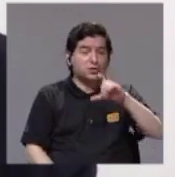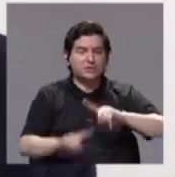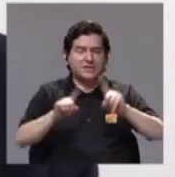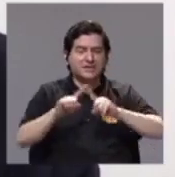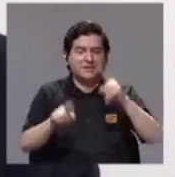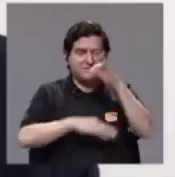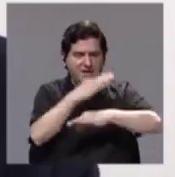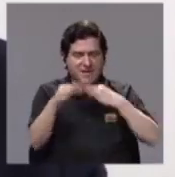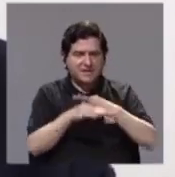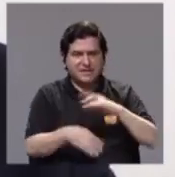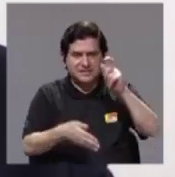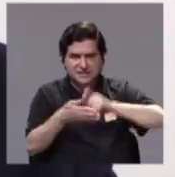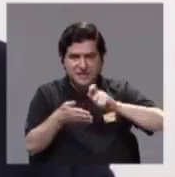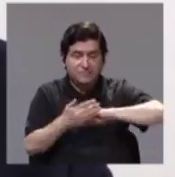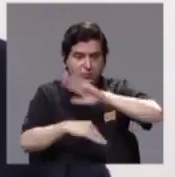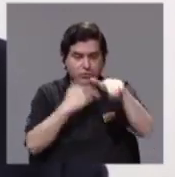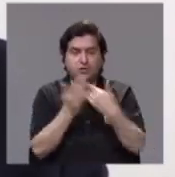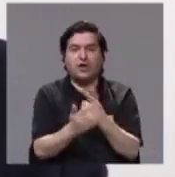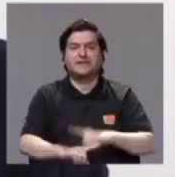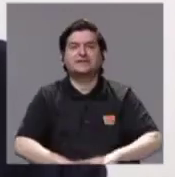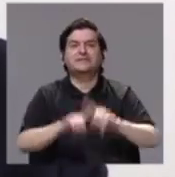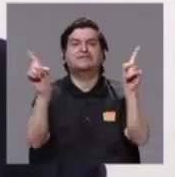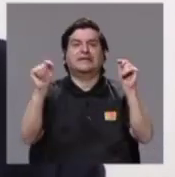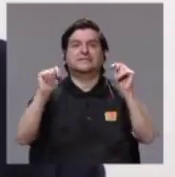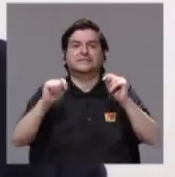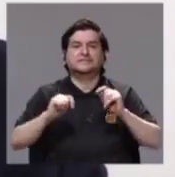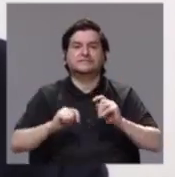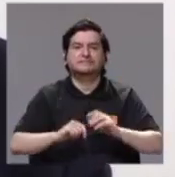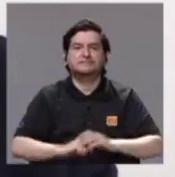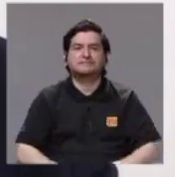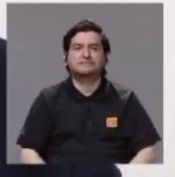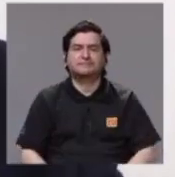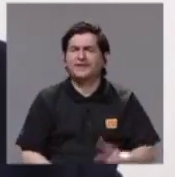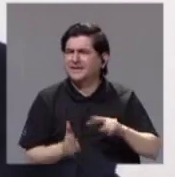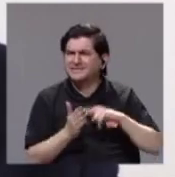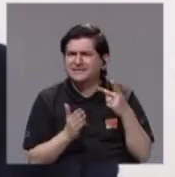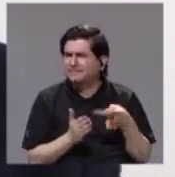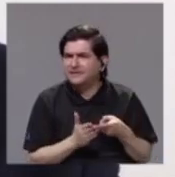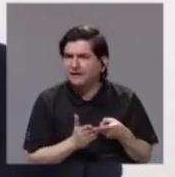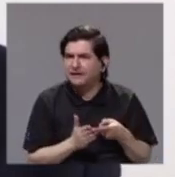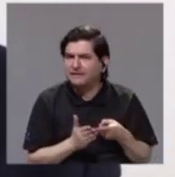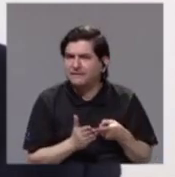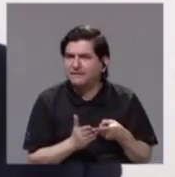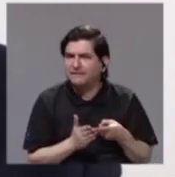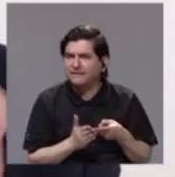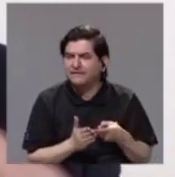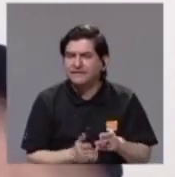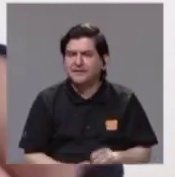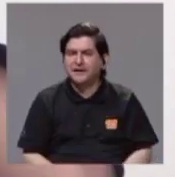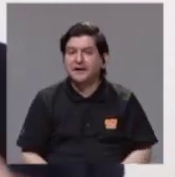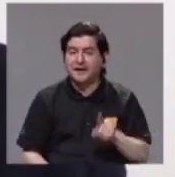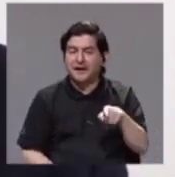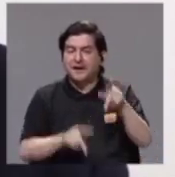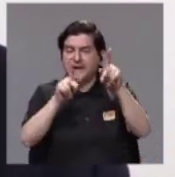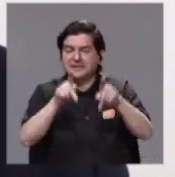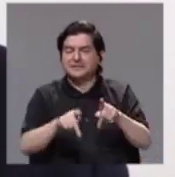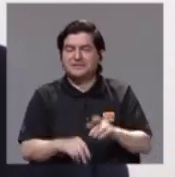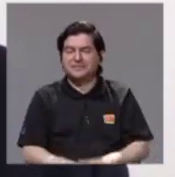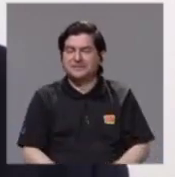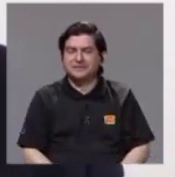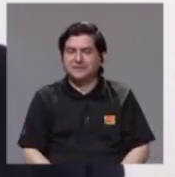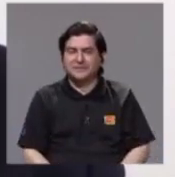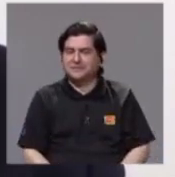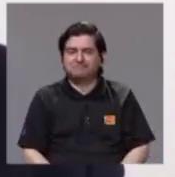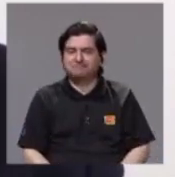200 firmas y todas son diferentes. Y significa que hay una persona